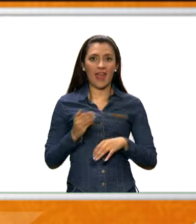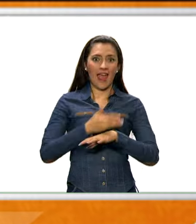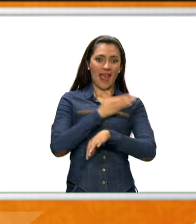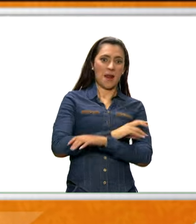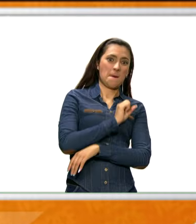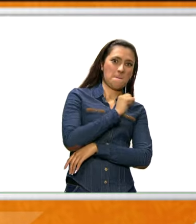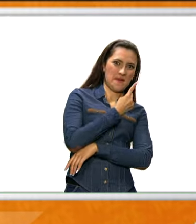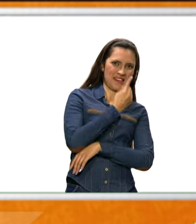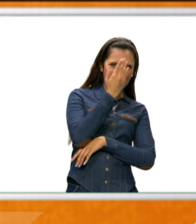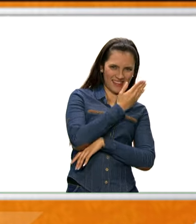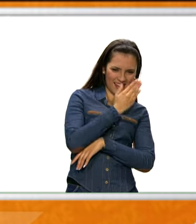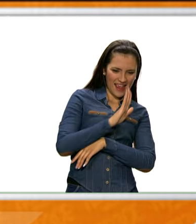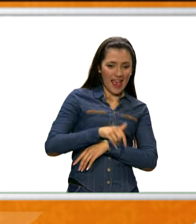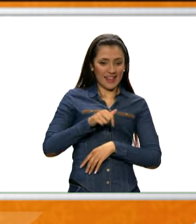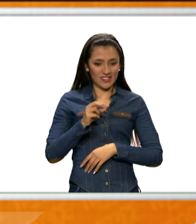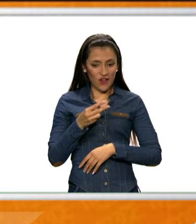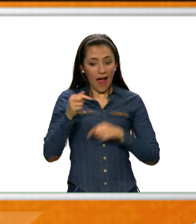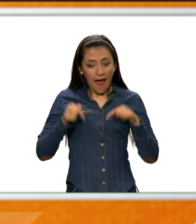temporada.